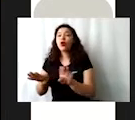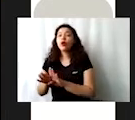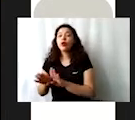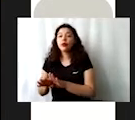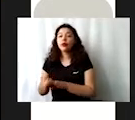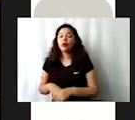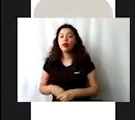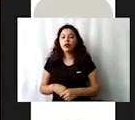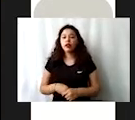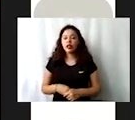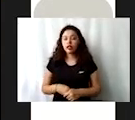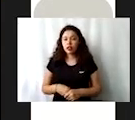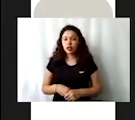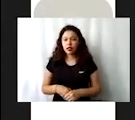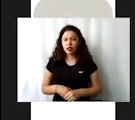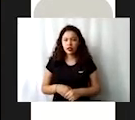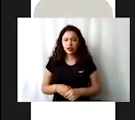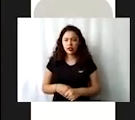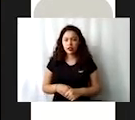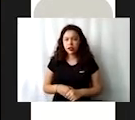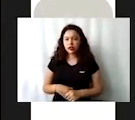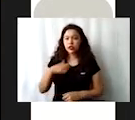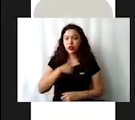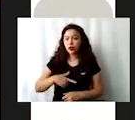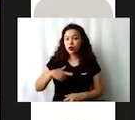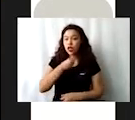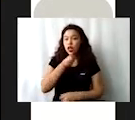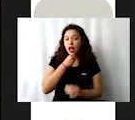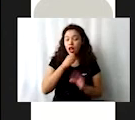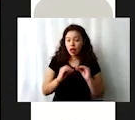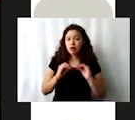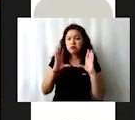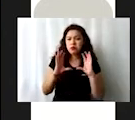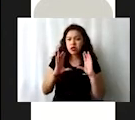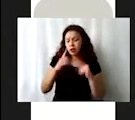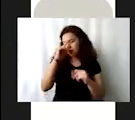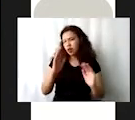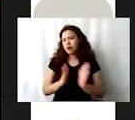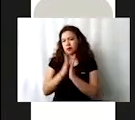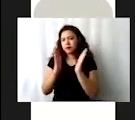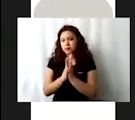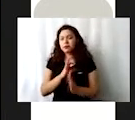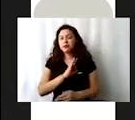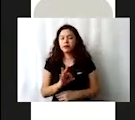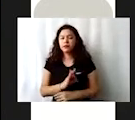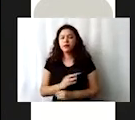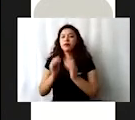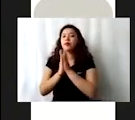quiere participar? Si gustan, pueden activar sus micrófonos para participar. Por favor,